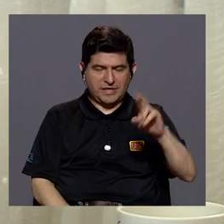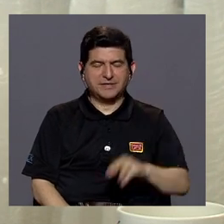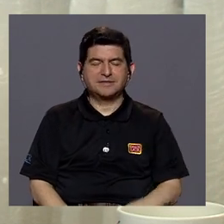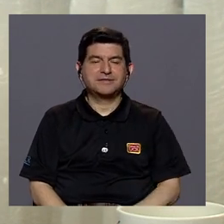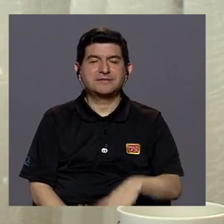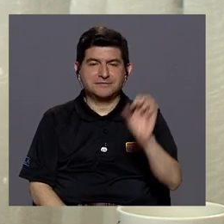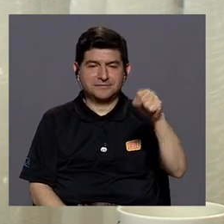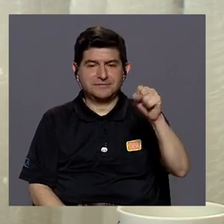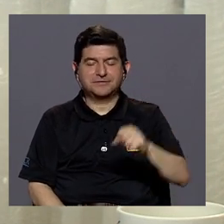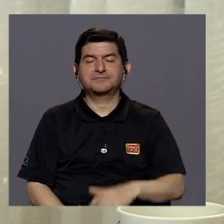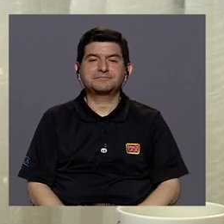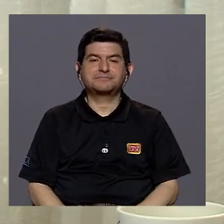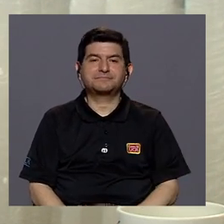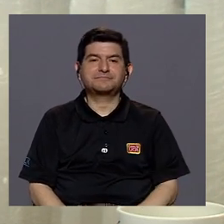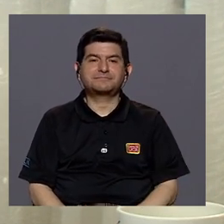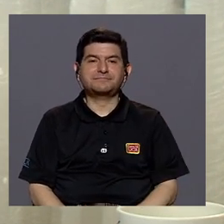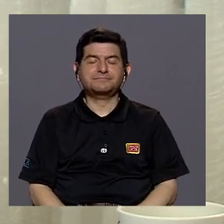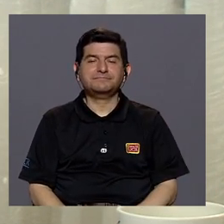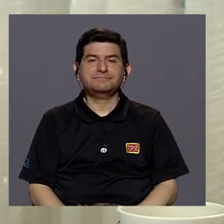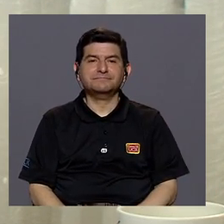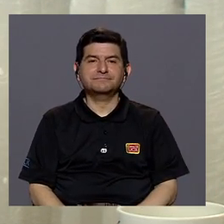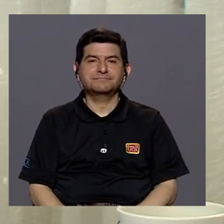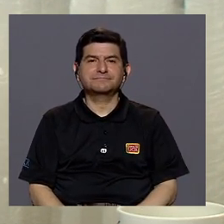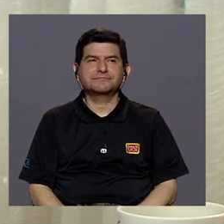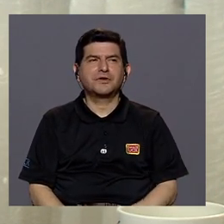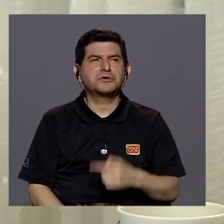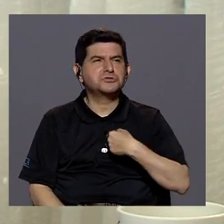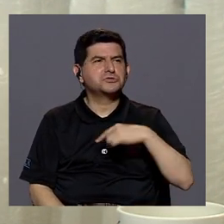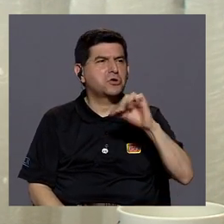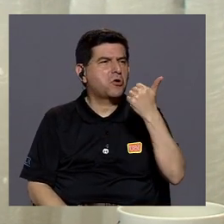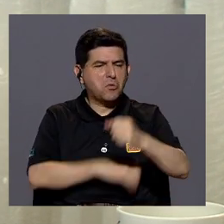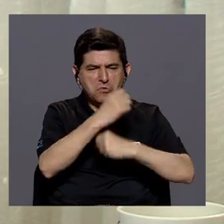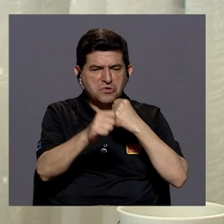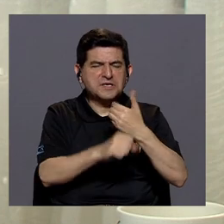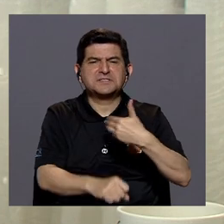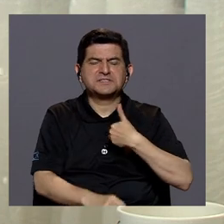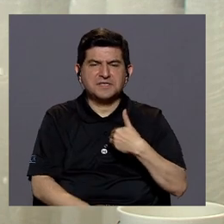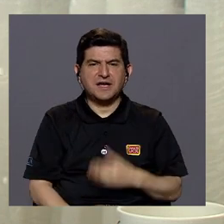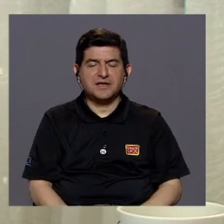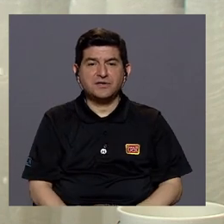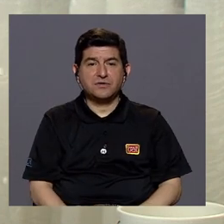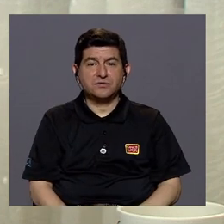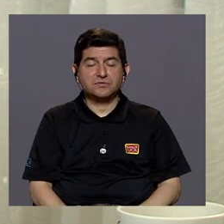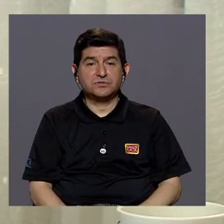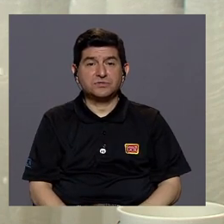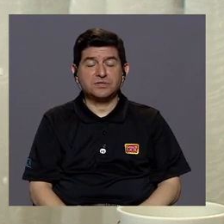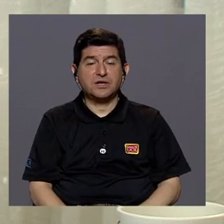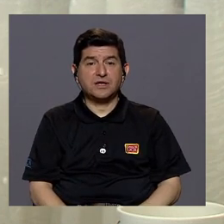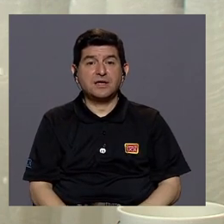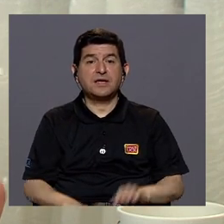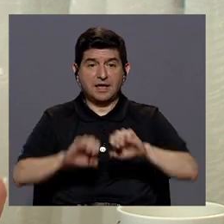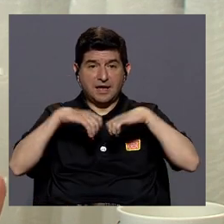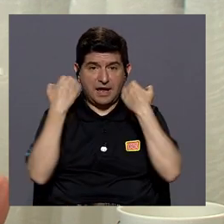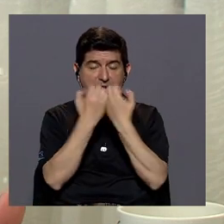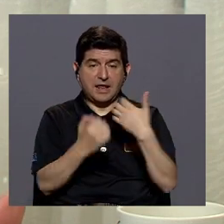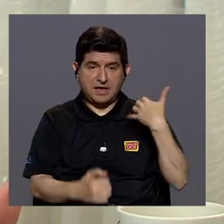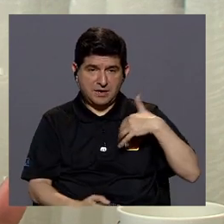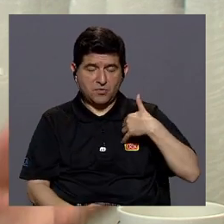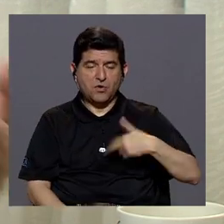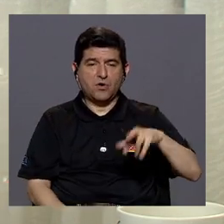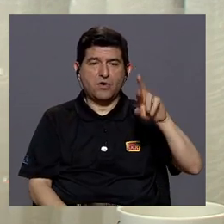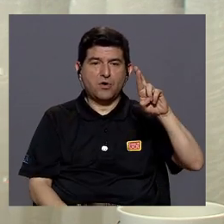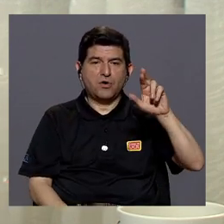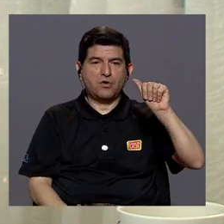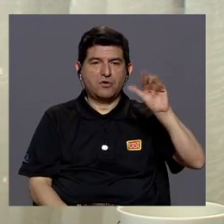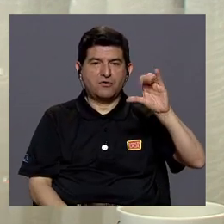Es Rasuet, sí. Ellos tenían 10 años, 9 años. Y llegó al Racing Club de Argentina, llegó, el embajador lo llevó